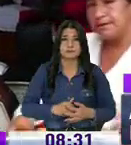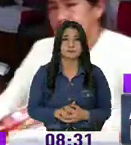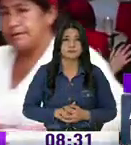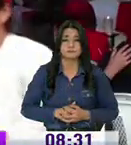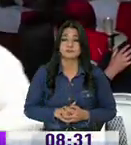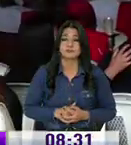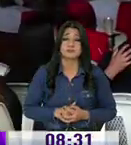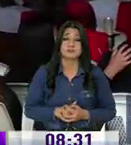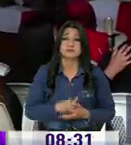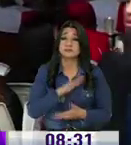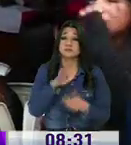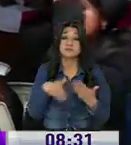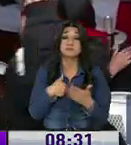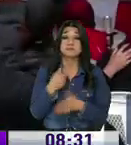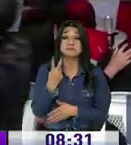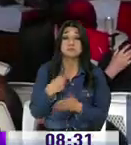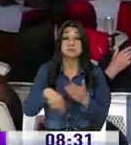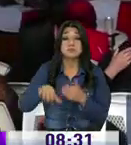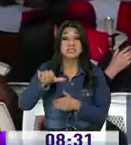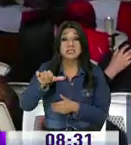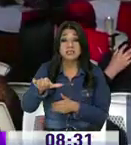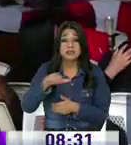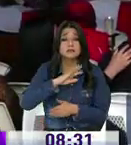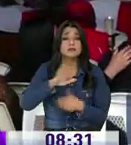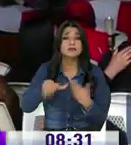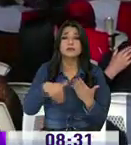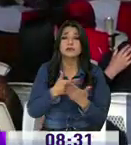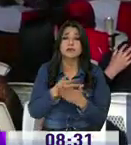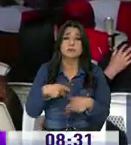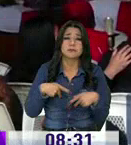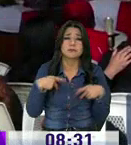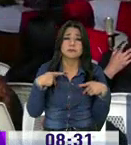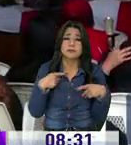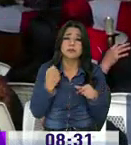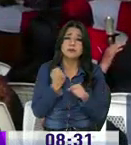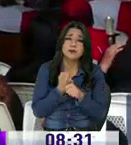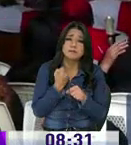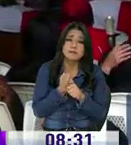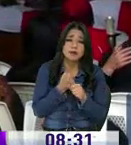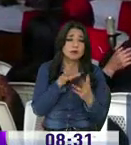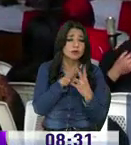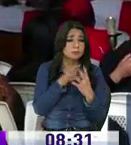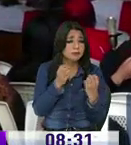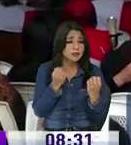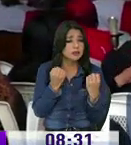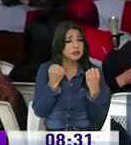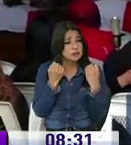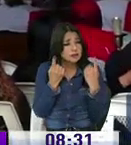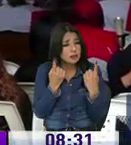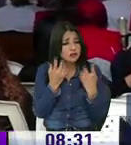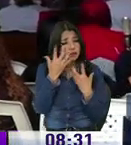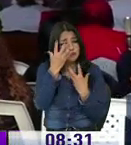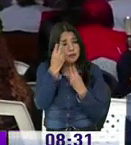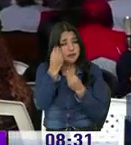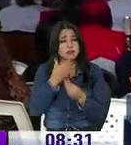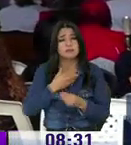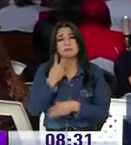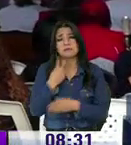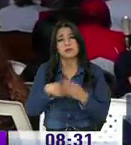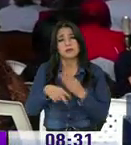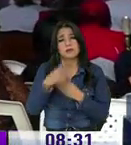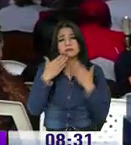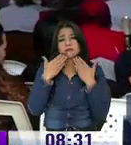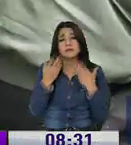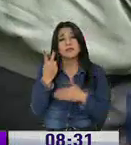por todo, mi nena era todo, en trabajo, en comprensión, en hacer, en obediente, todo era mi hija, mis